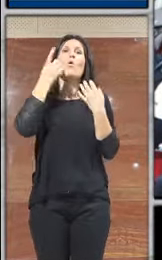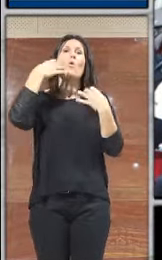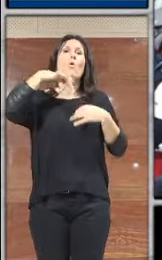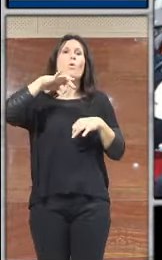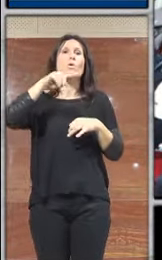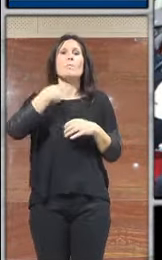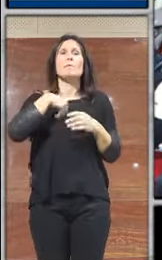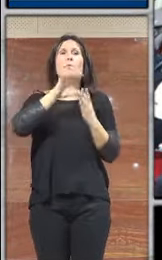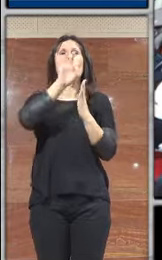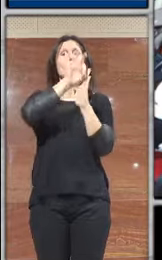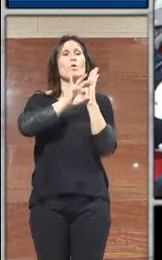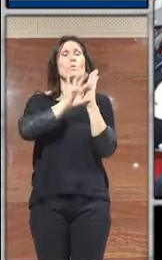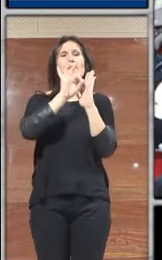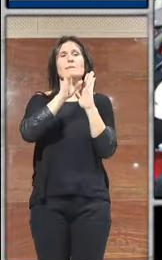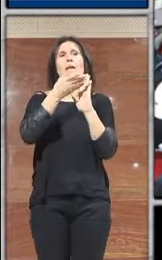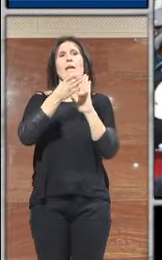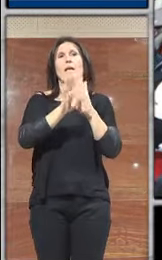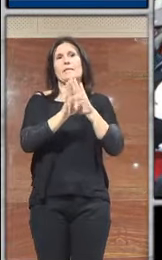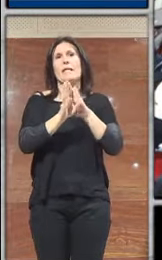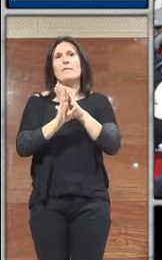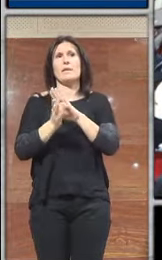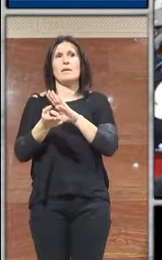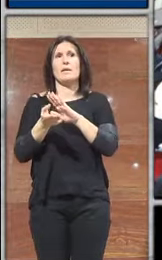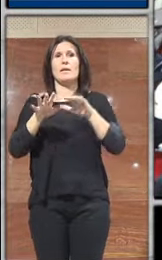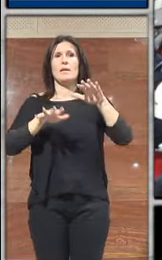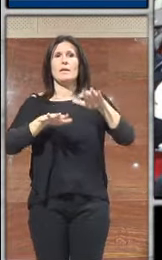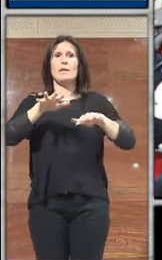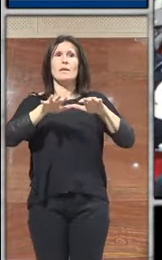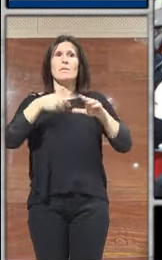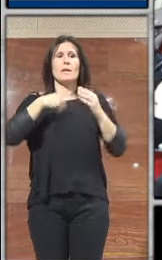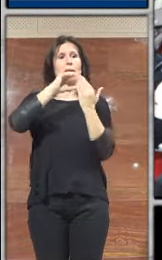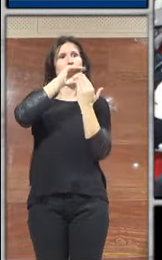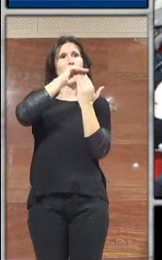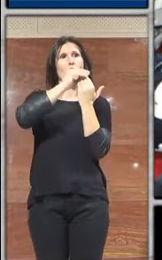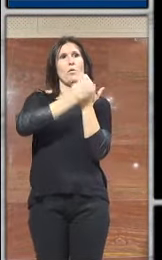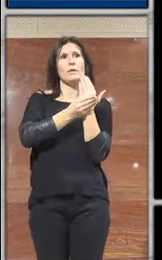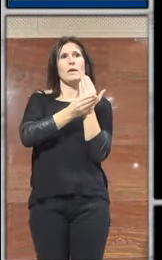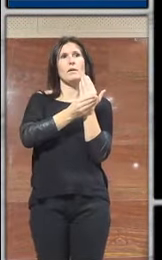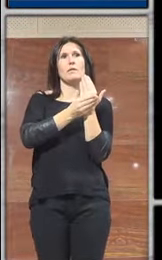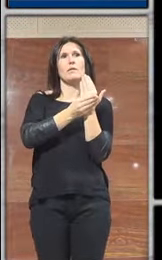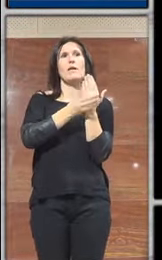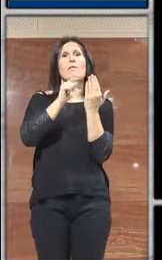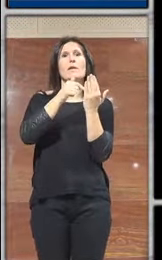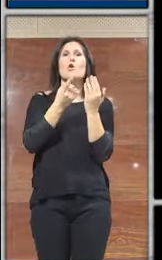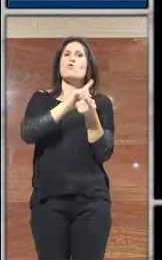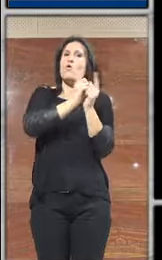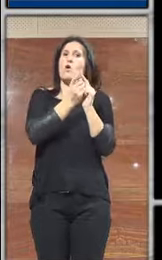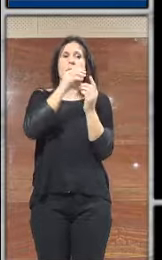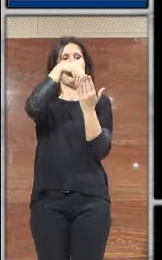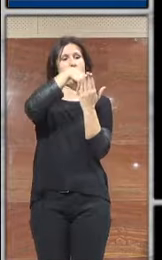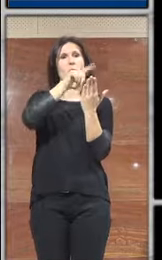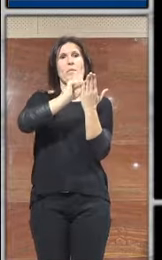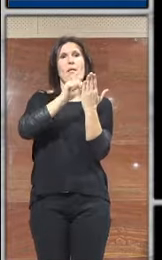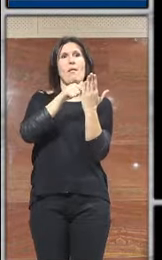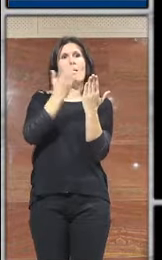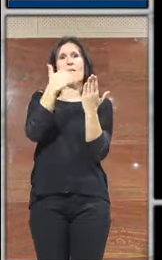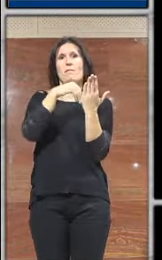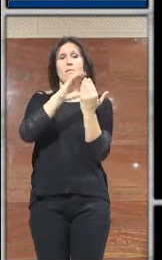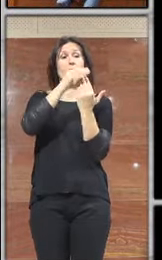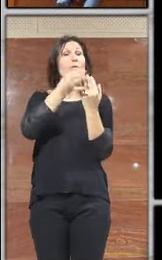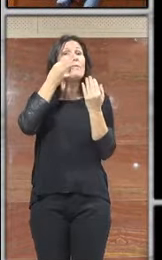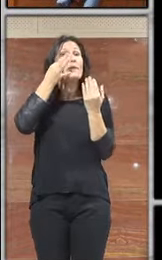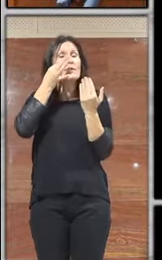el software sea estable para que el cobertor sirva, o que no varíe lo que aparece en pantalla para que el cobertor que es algo físico